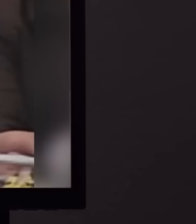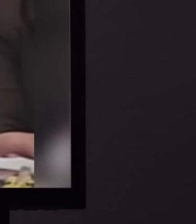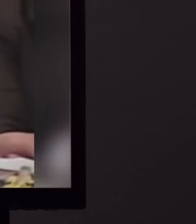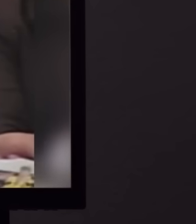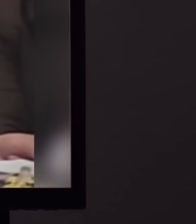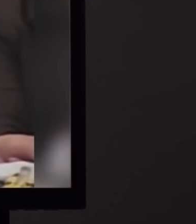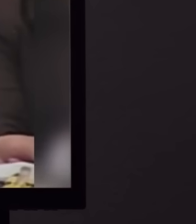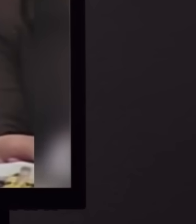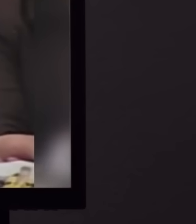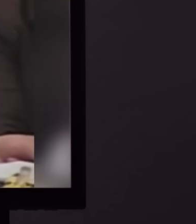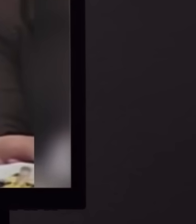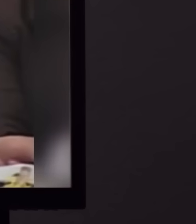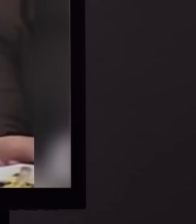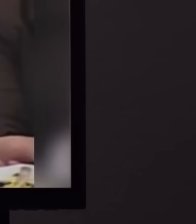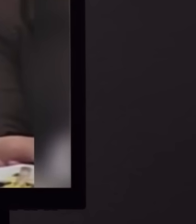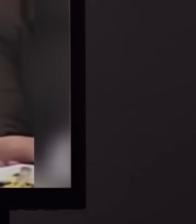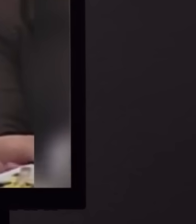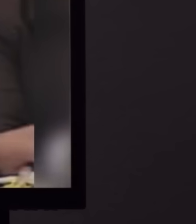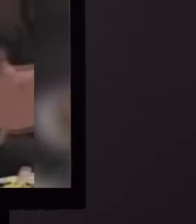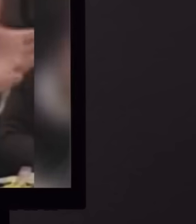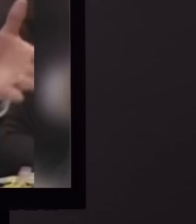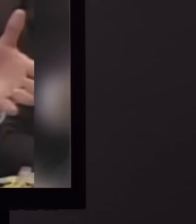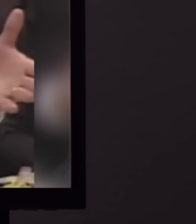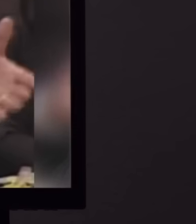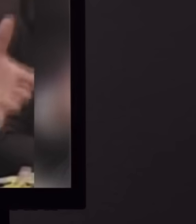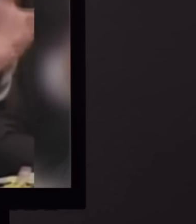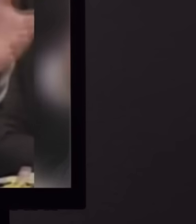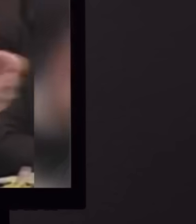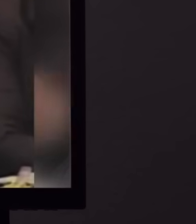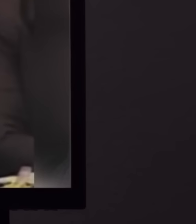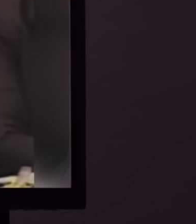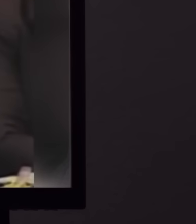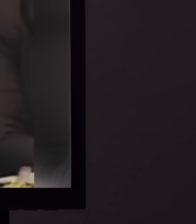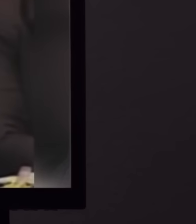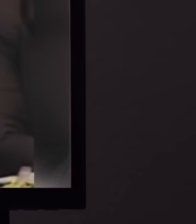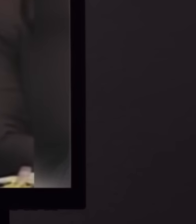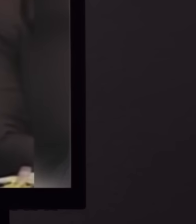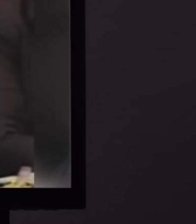lo que usted señala, y no digo yo, está ahí los recibos, está ahí el